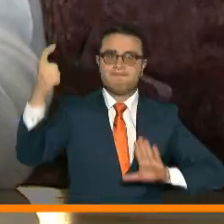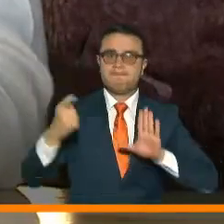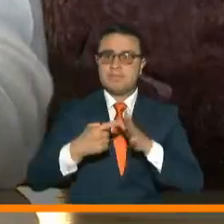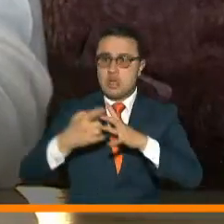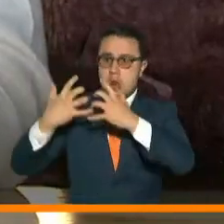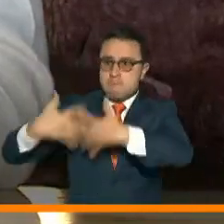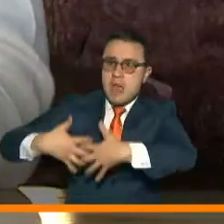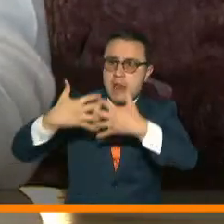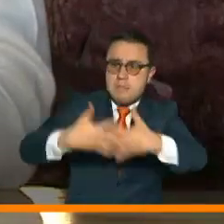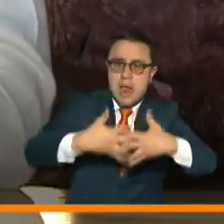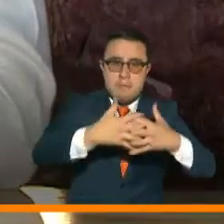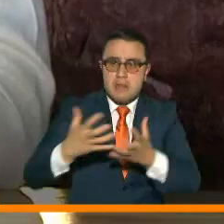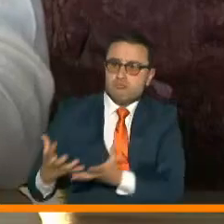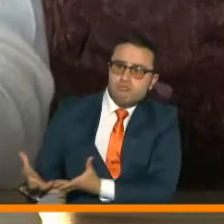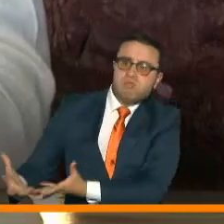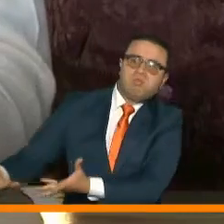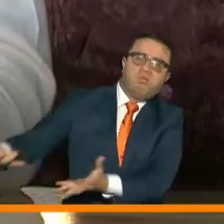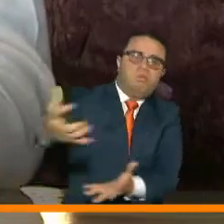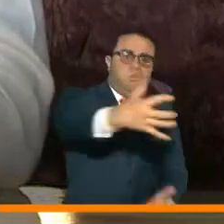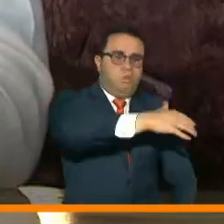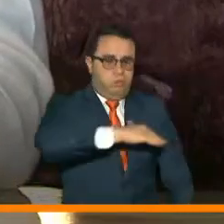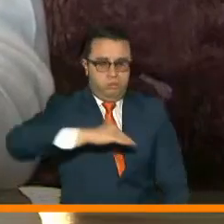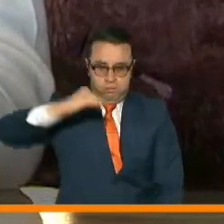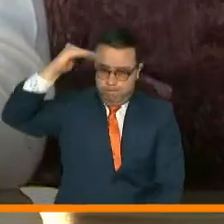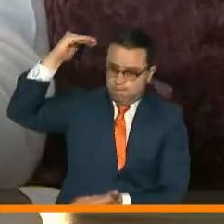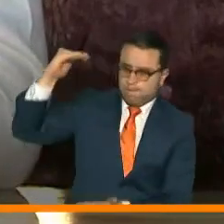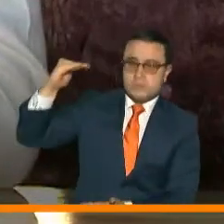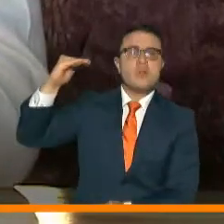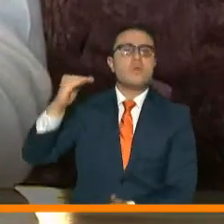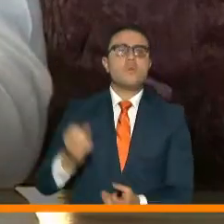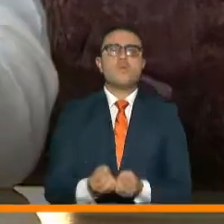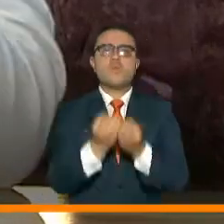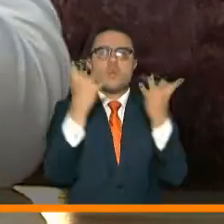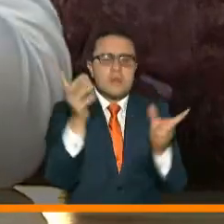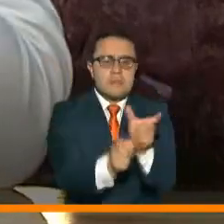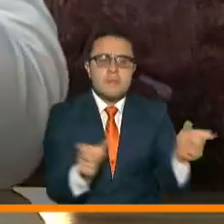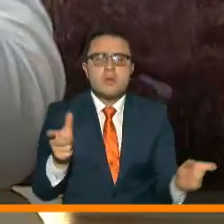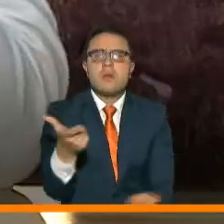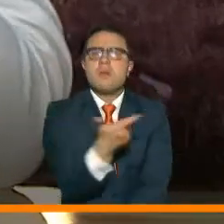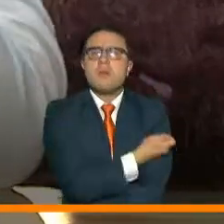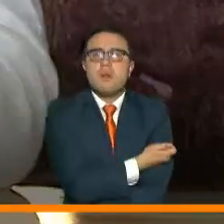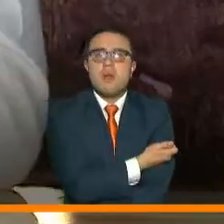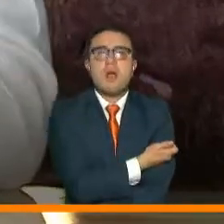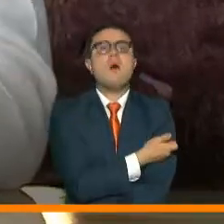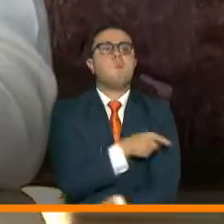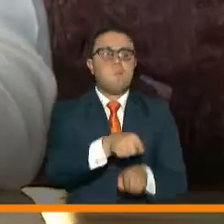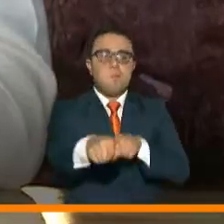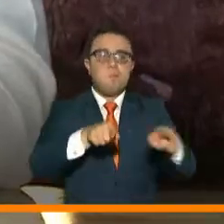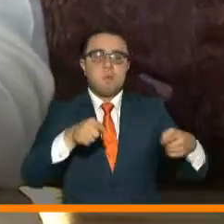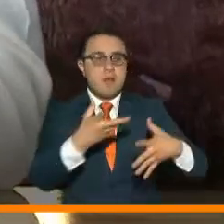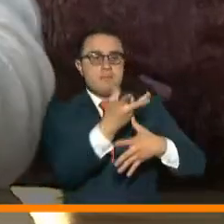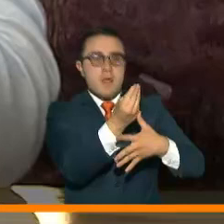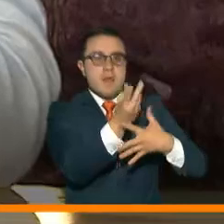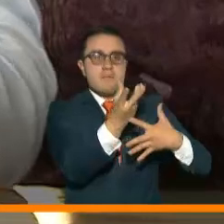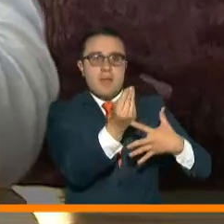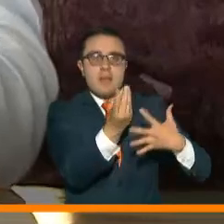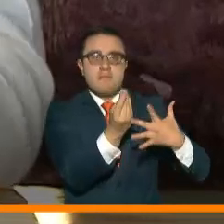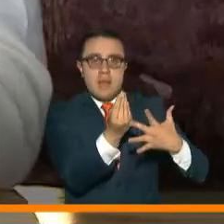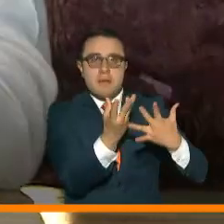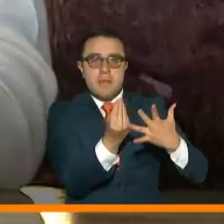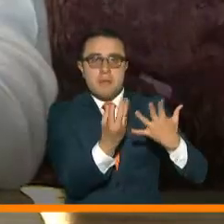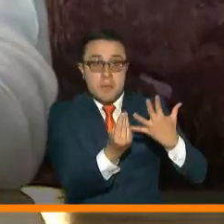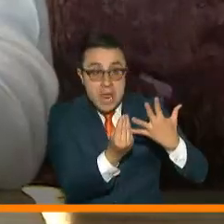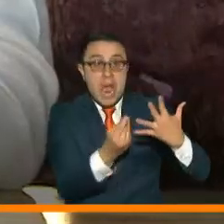cerrada las adquisiciones para tener en nuestro país garantizada la vacunación para la población objetivo que nos trazamos en el